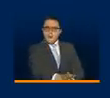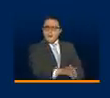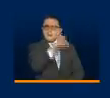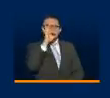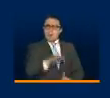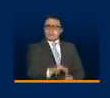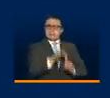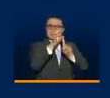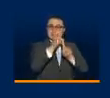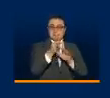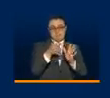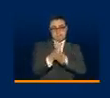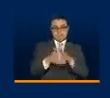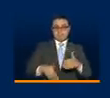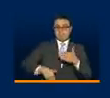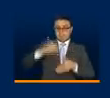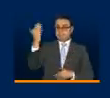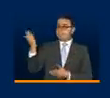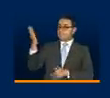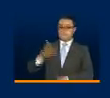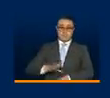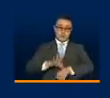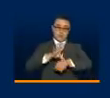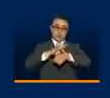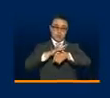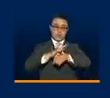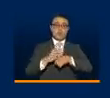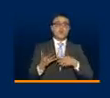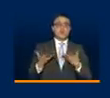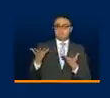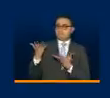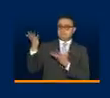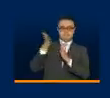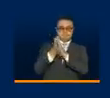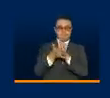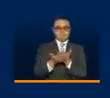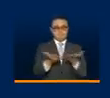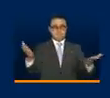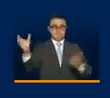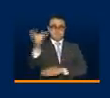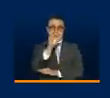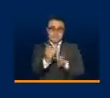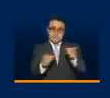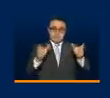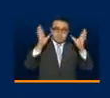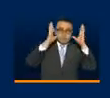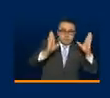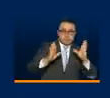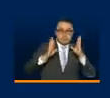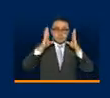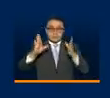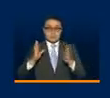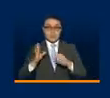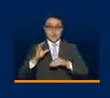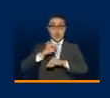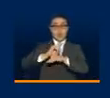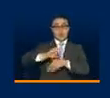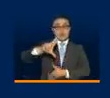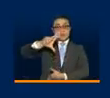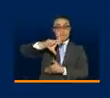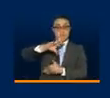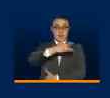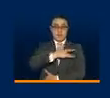no me extiendo más en la introducción, doctor Jarbas. Yo creo que lo importante es que usted le hable a los colombianos que lo están escuchando de por qué para la Organización Panamericana